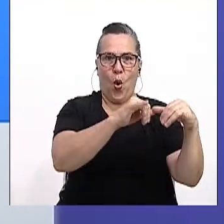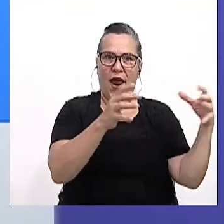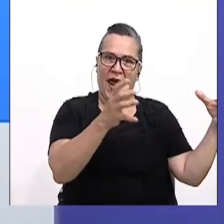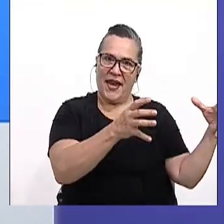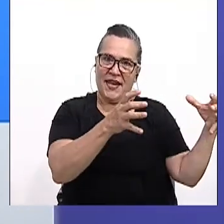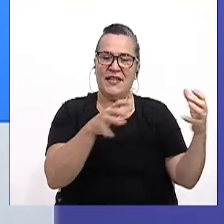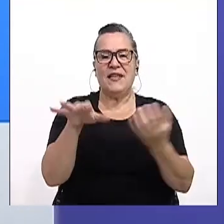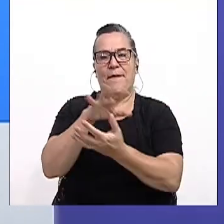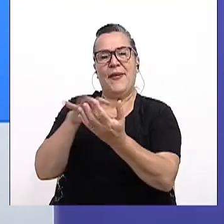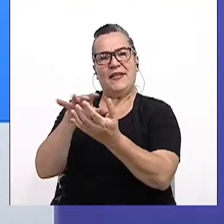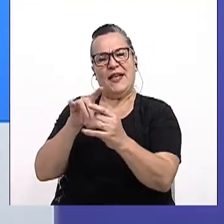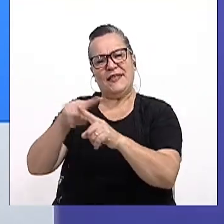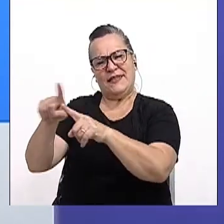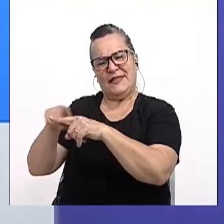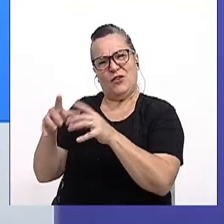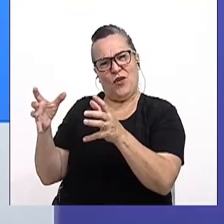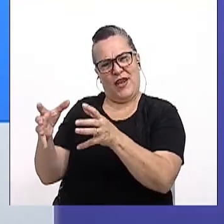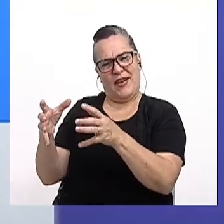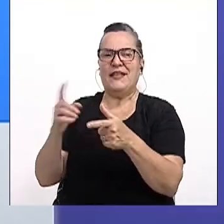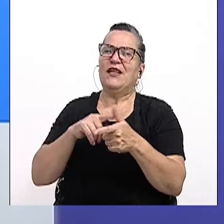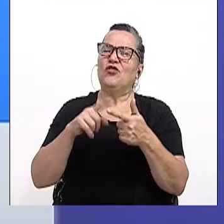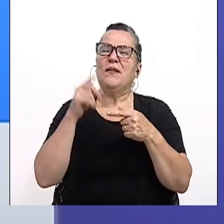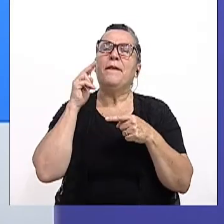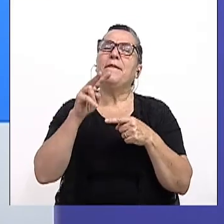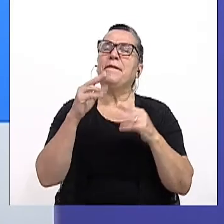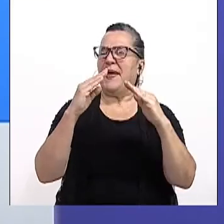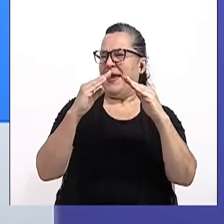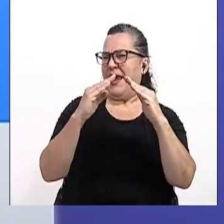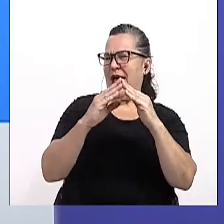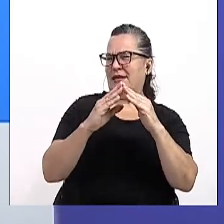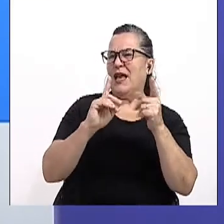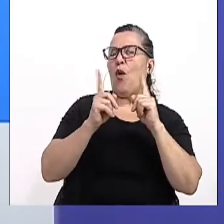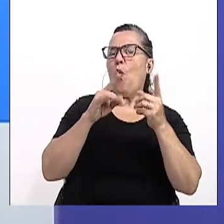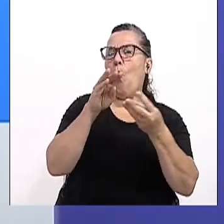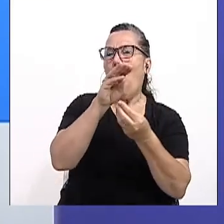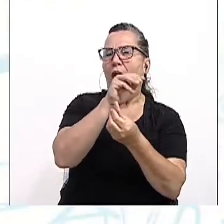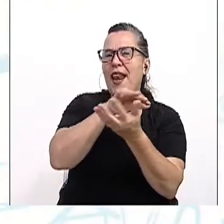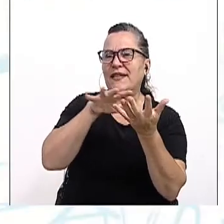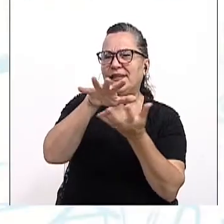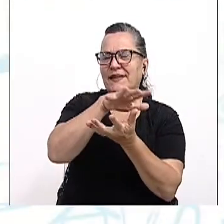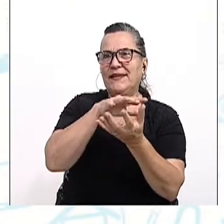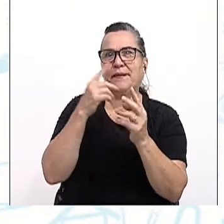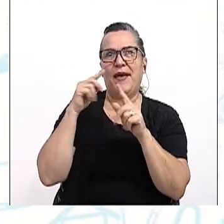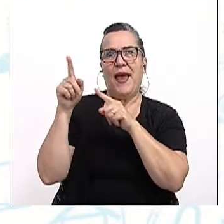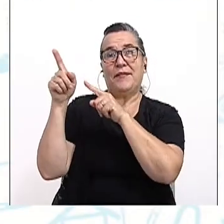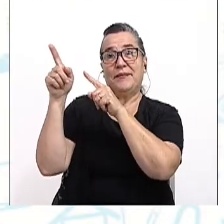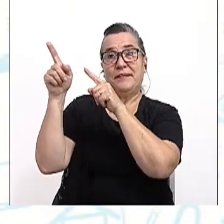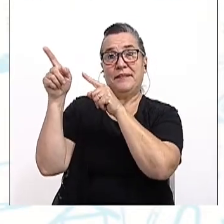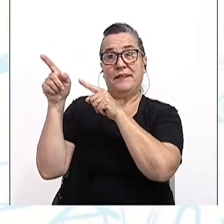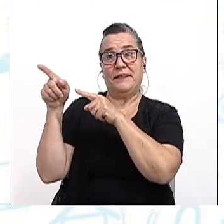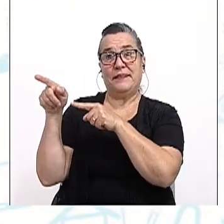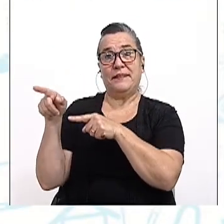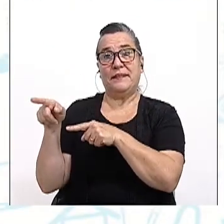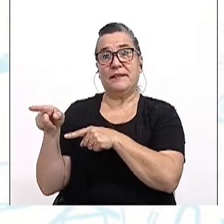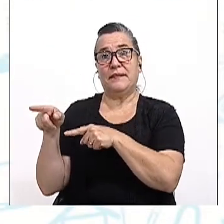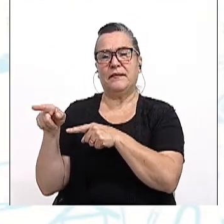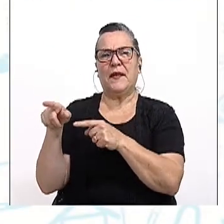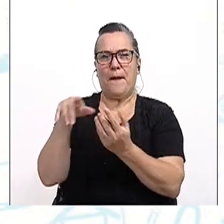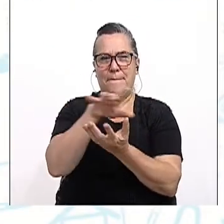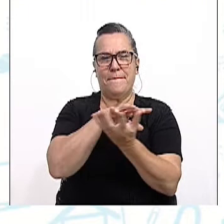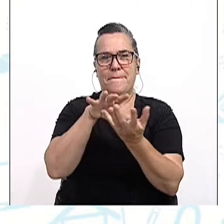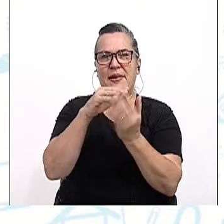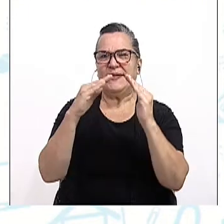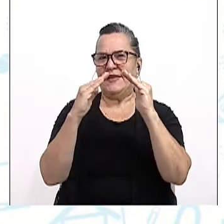un poquito cuáles mezclas tenemos en casa? Bueno, yo les traigo una imagen, ¿verdad? Ejemplo de mezclas en el